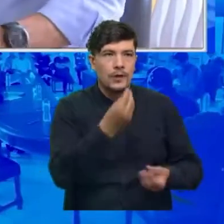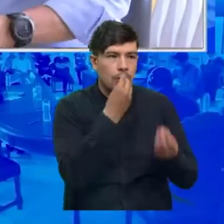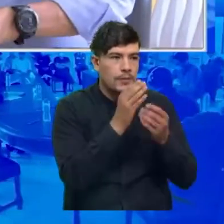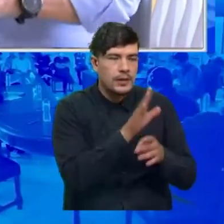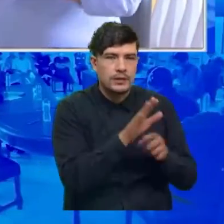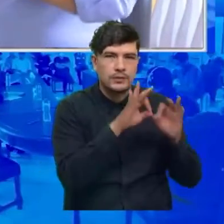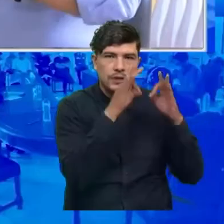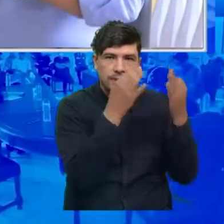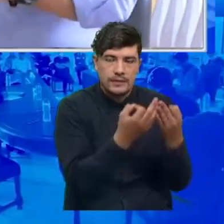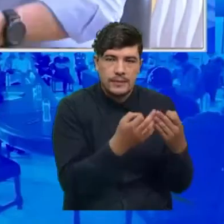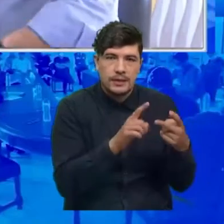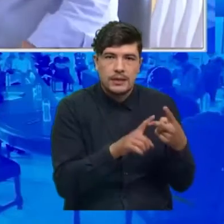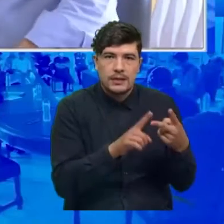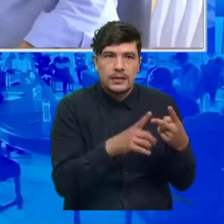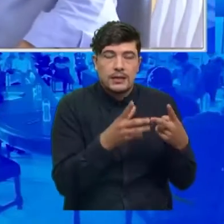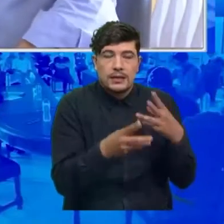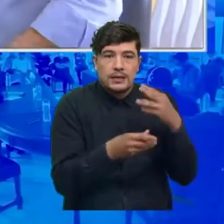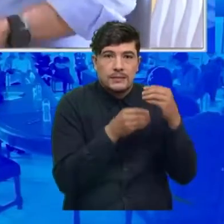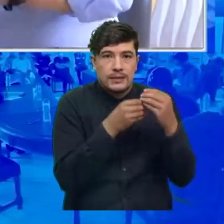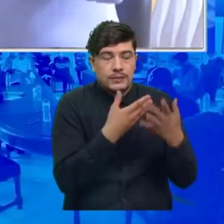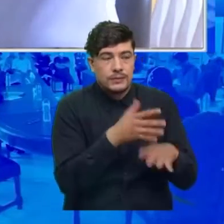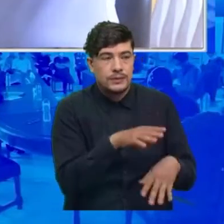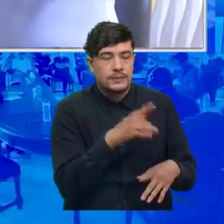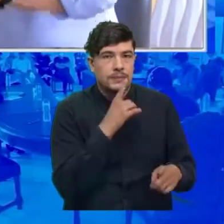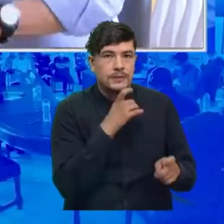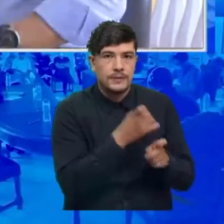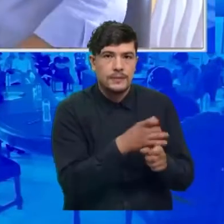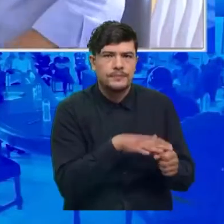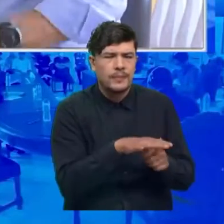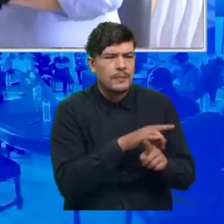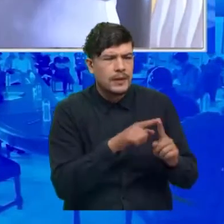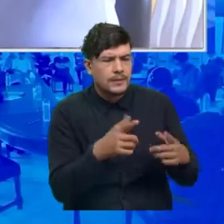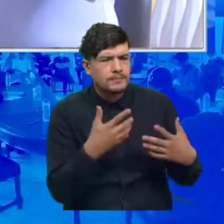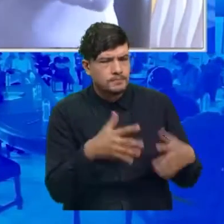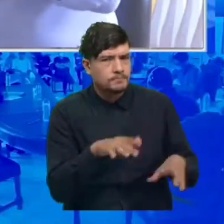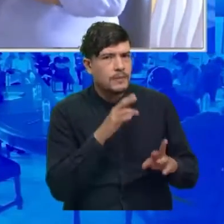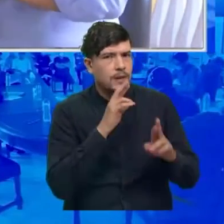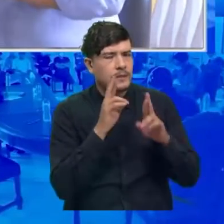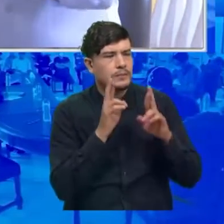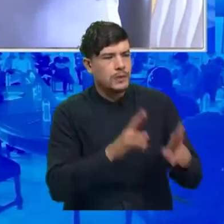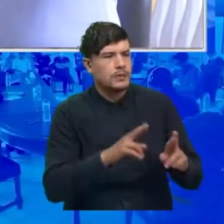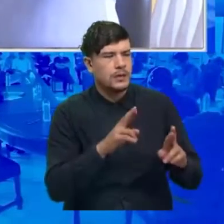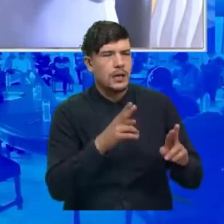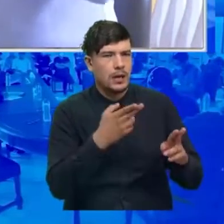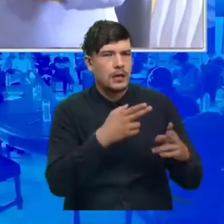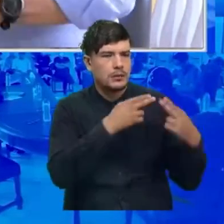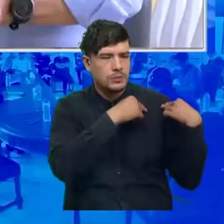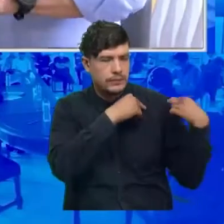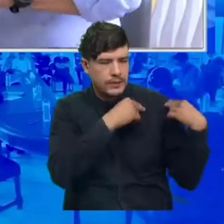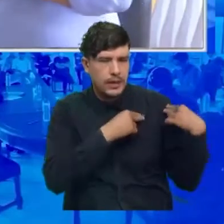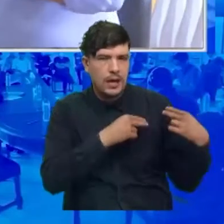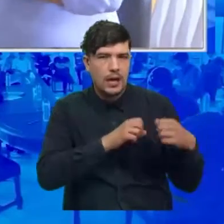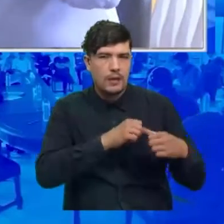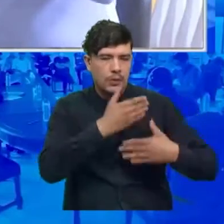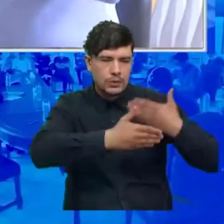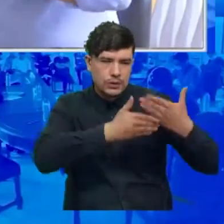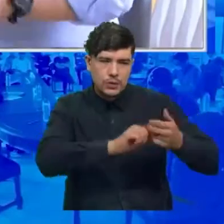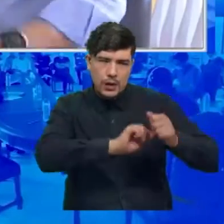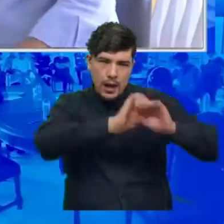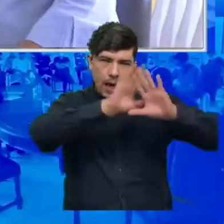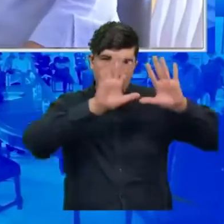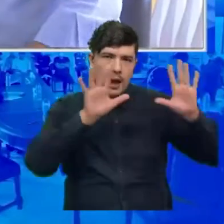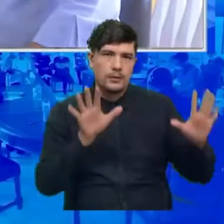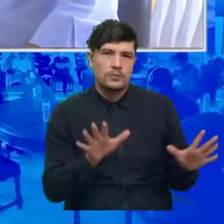familia y sin duda ha sido el gran alivio pero hemos actuado con mucha responsabilidad con transparencia que realmente estos programas